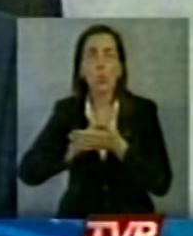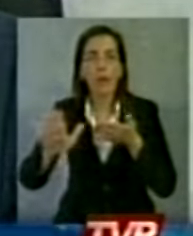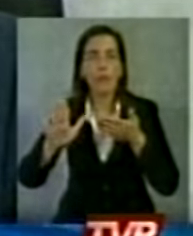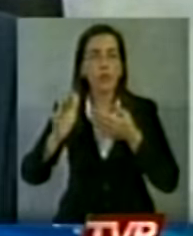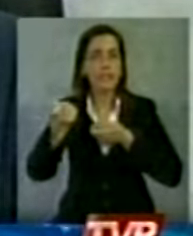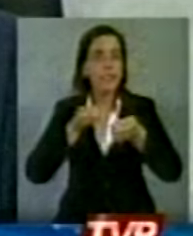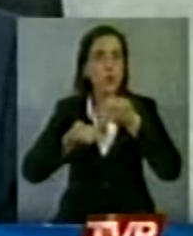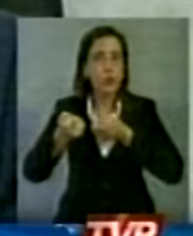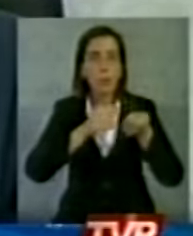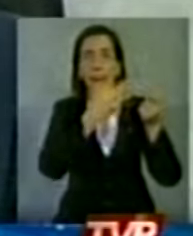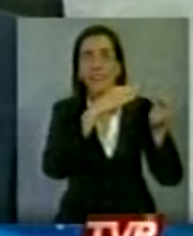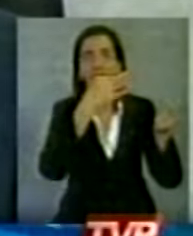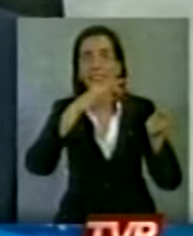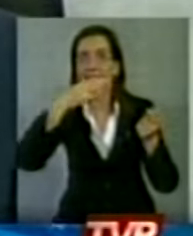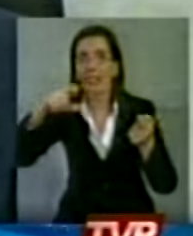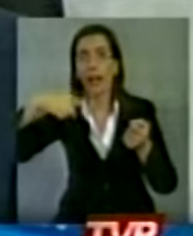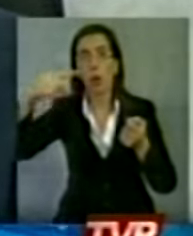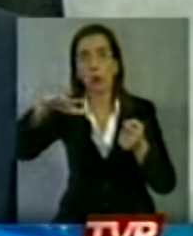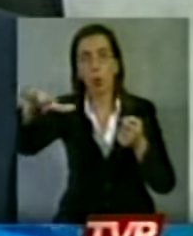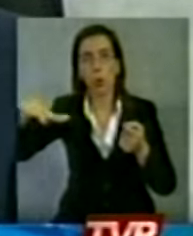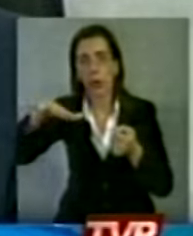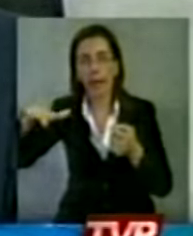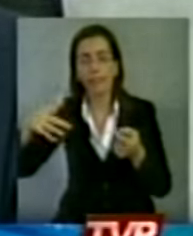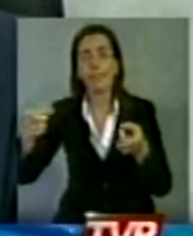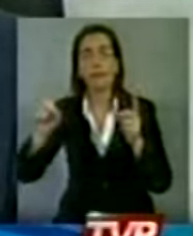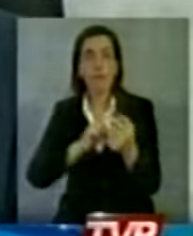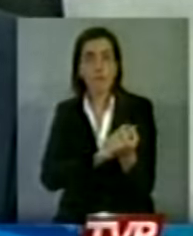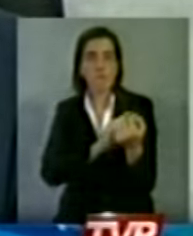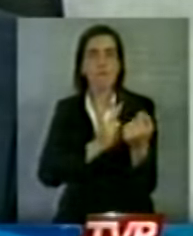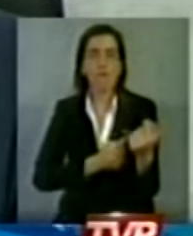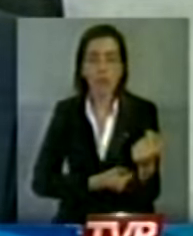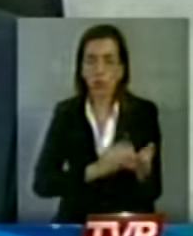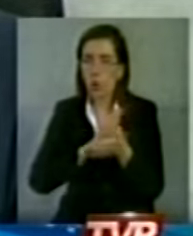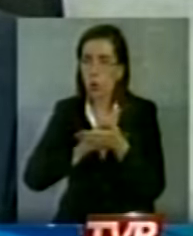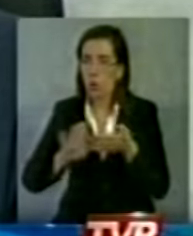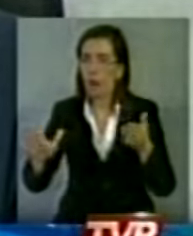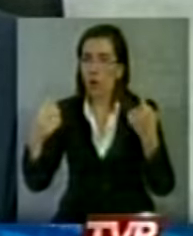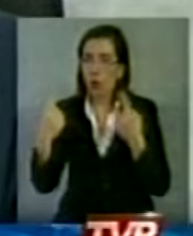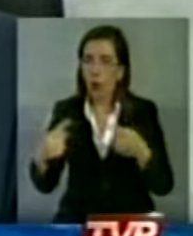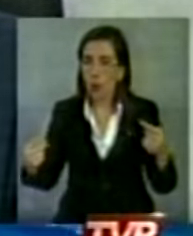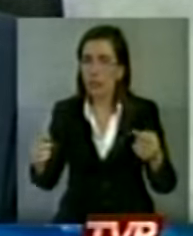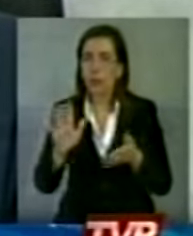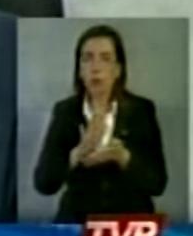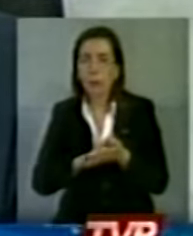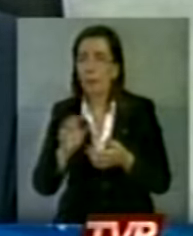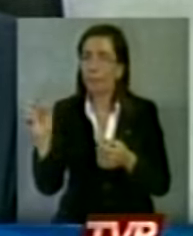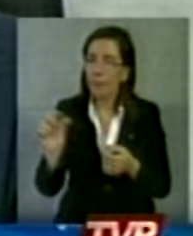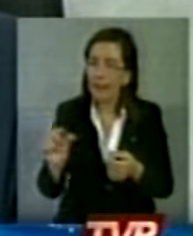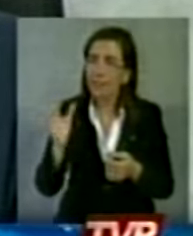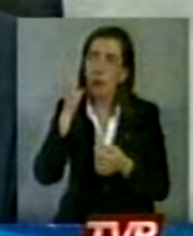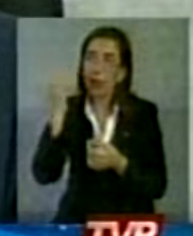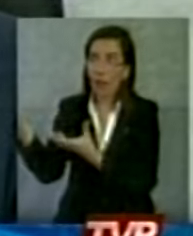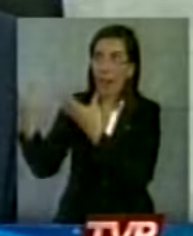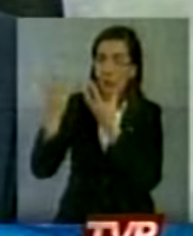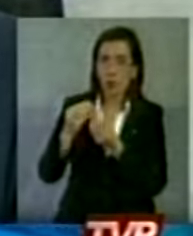empresas tucumanas, el fortalecimiento y la generación de diversos instrumentos de financiamiento a las pymes,